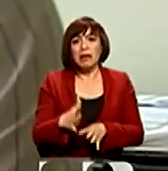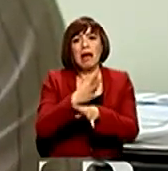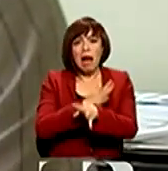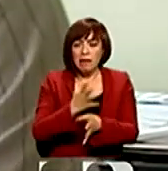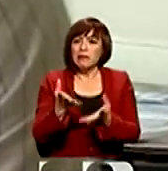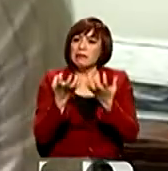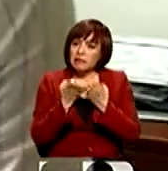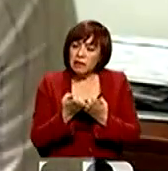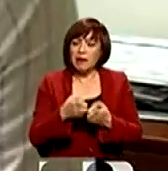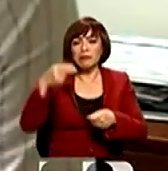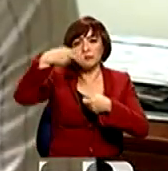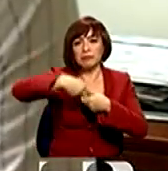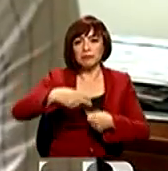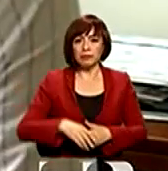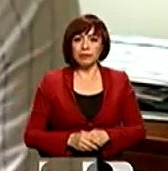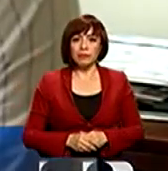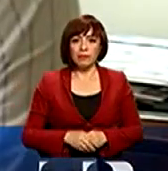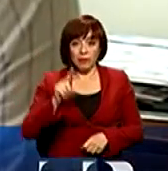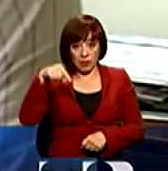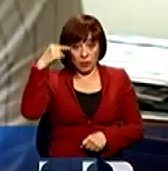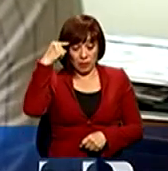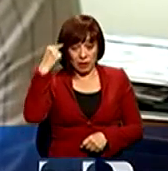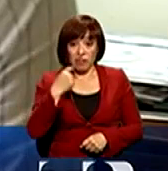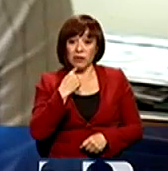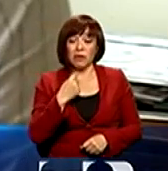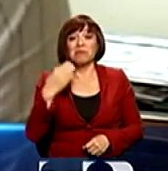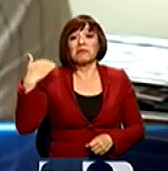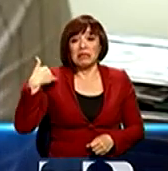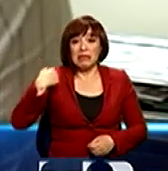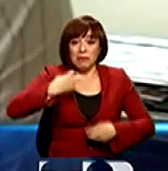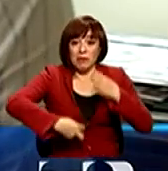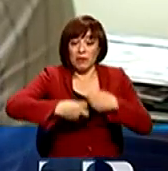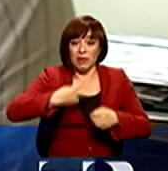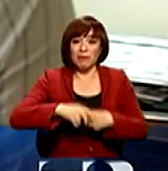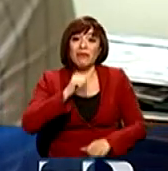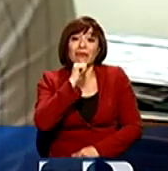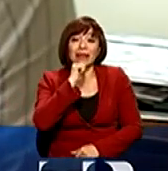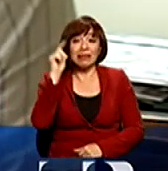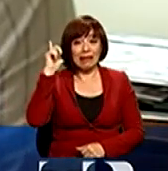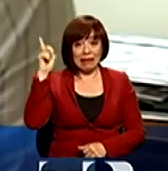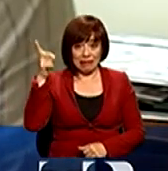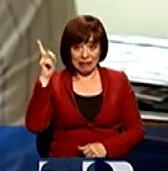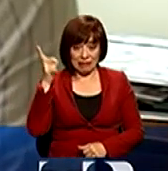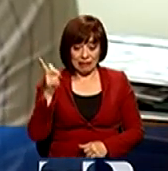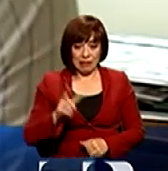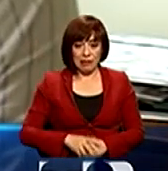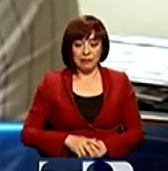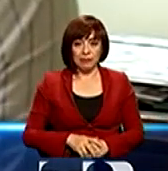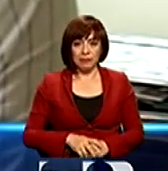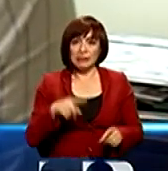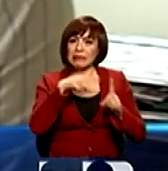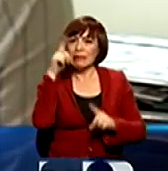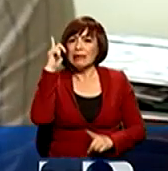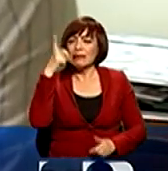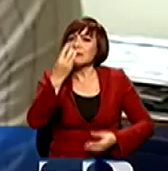interés en participar. El Ejecutivo ha tenido problemas en encontrar un líder eficiente, capaz, como para